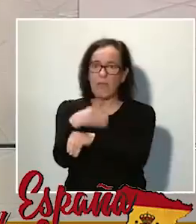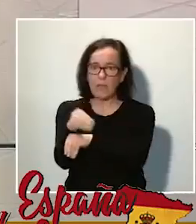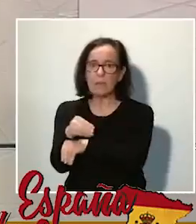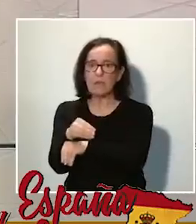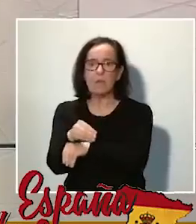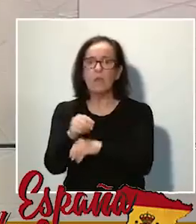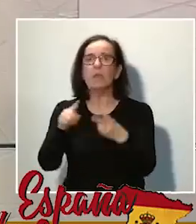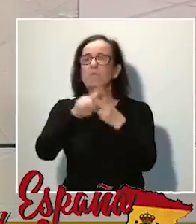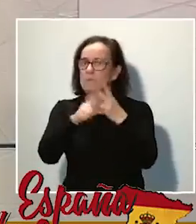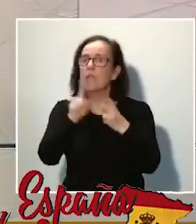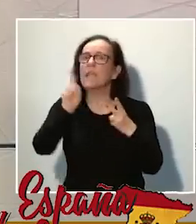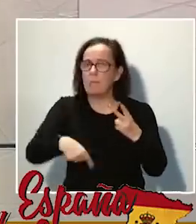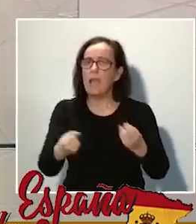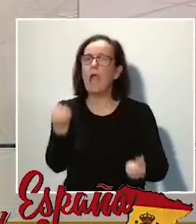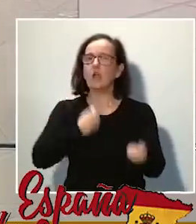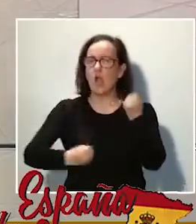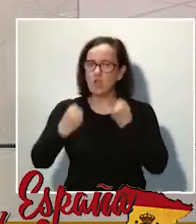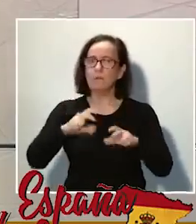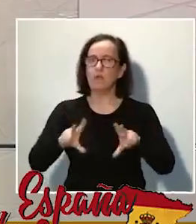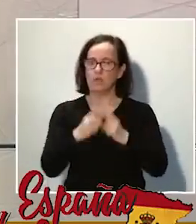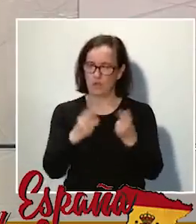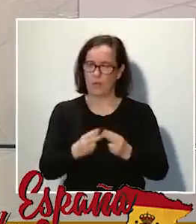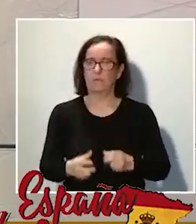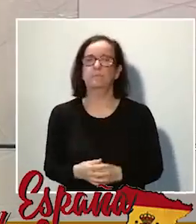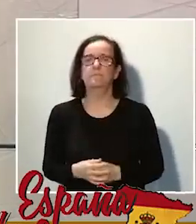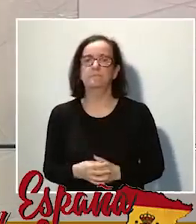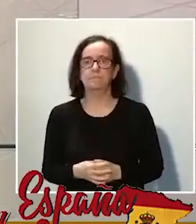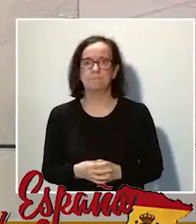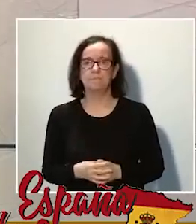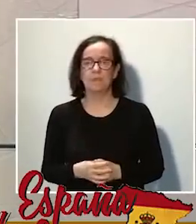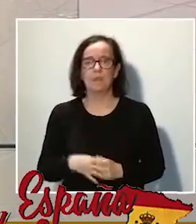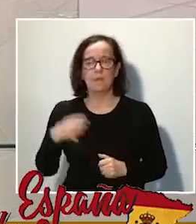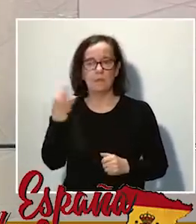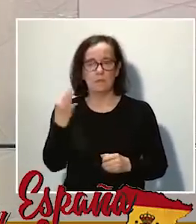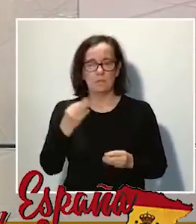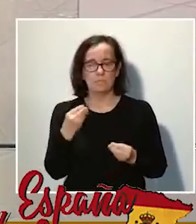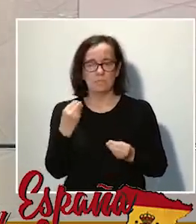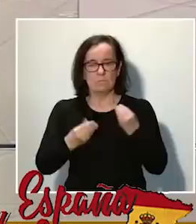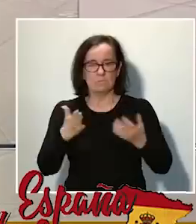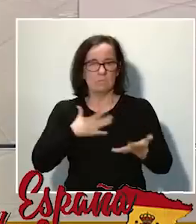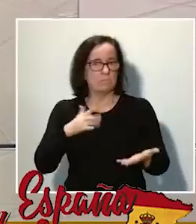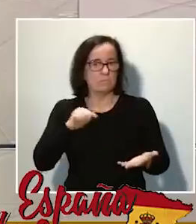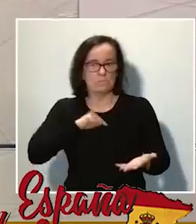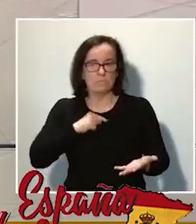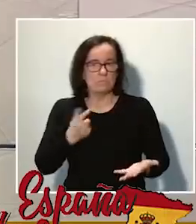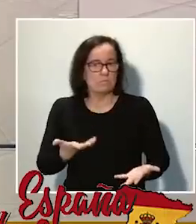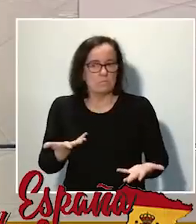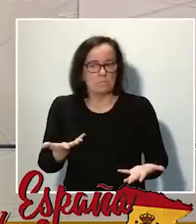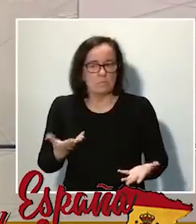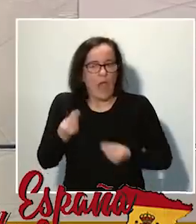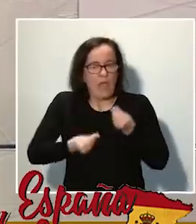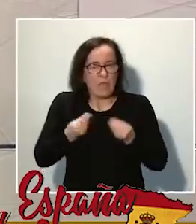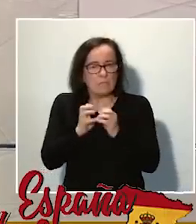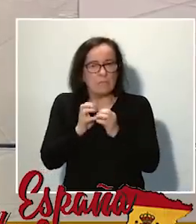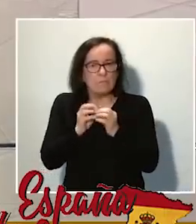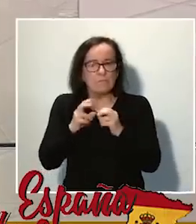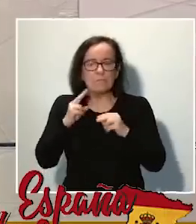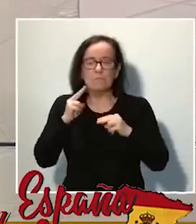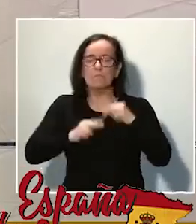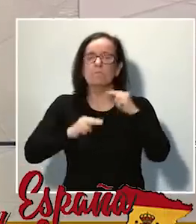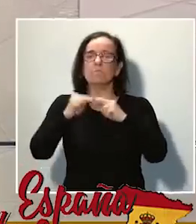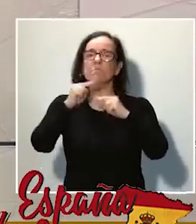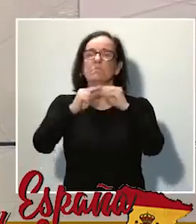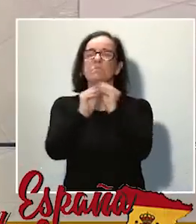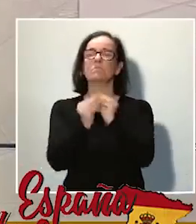pero sí entiende de distintas clases sociales, tiene pelotas el asunto. ¿Qué